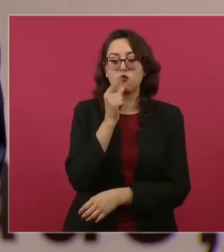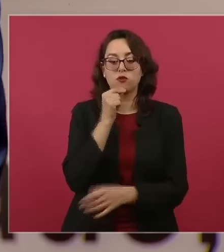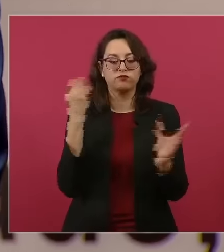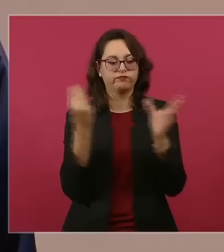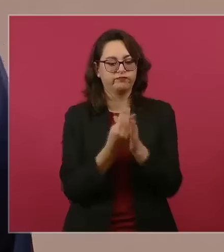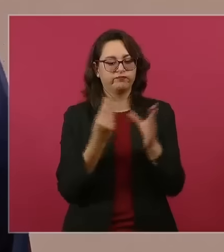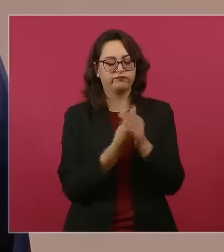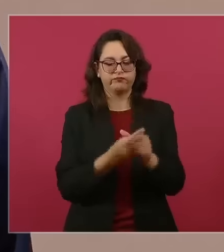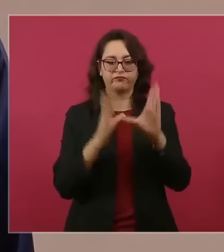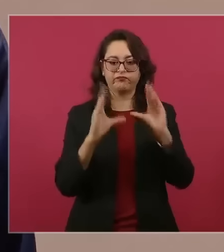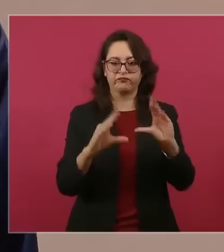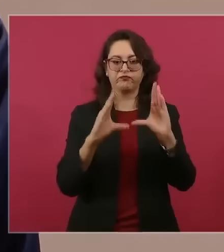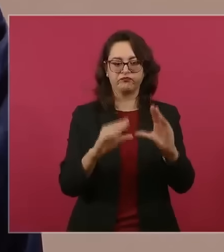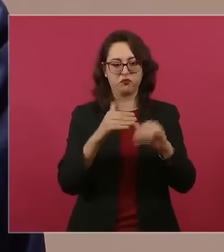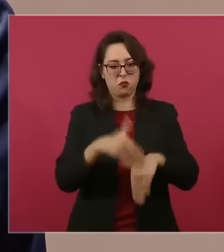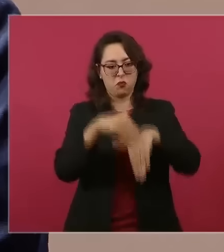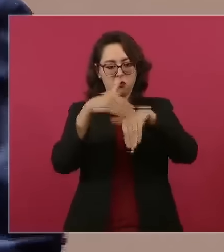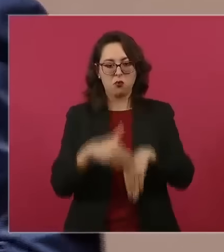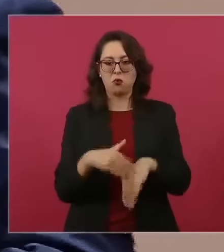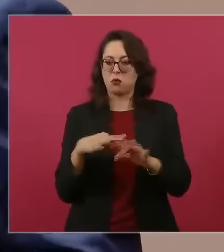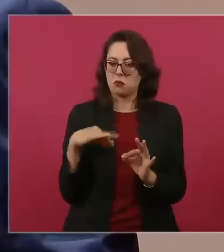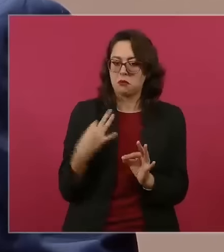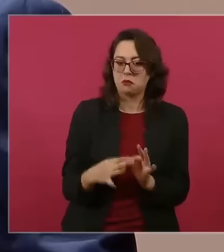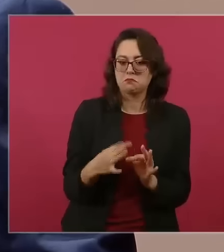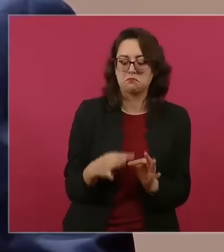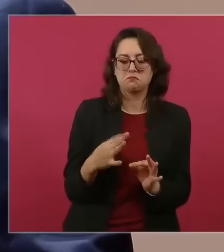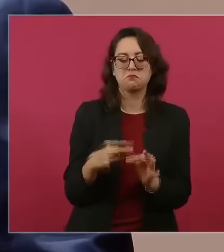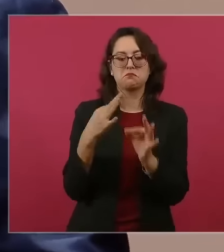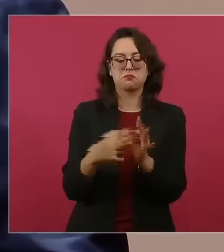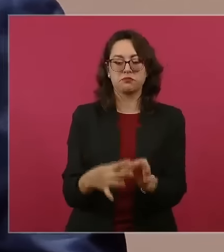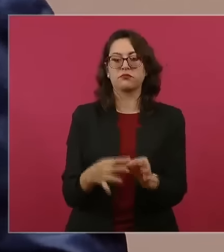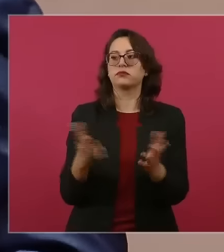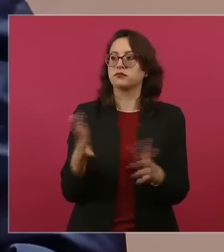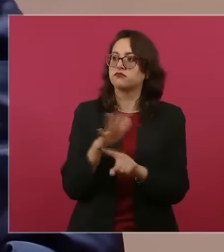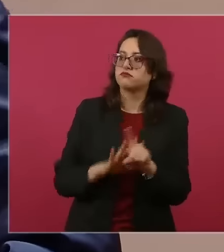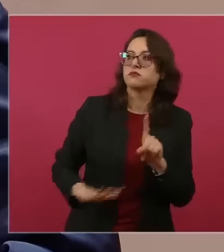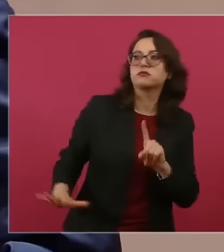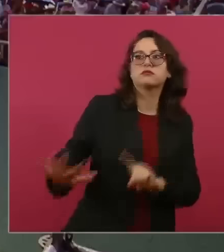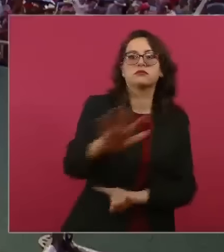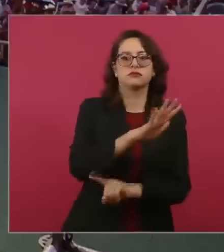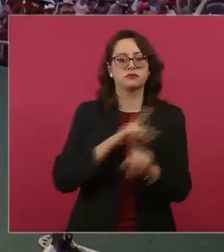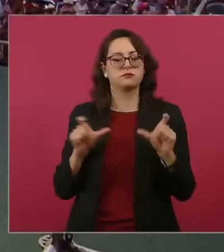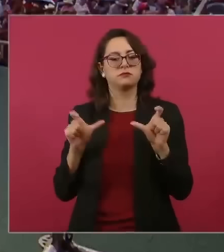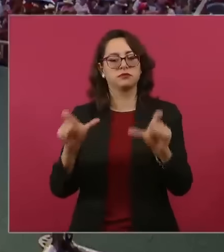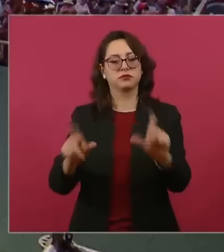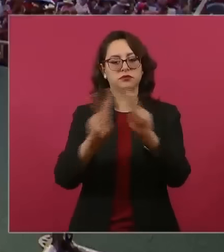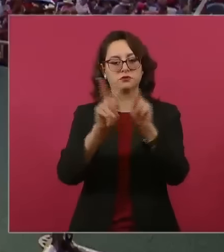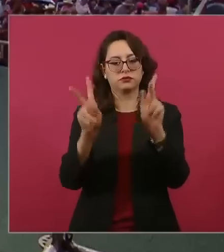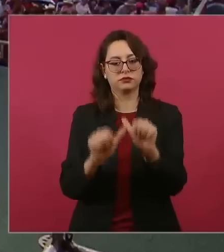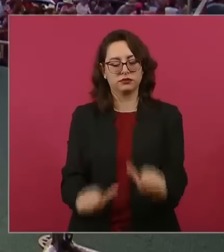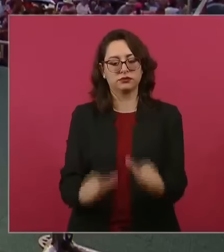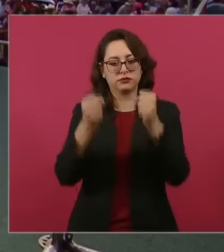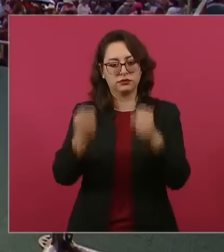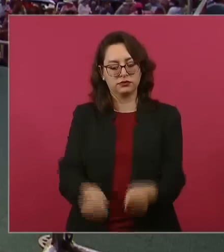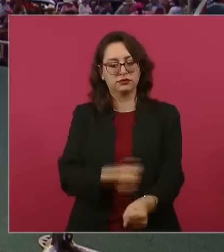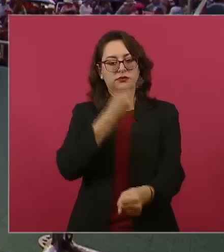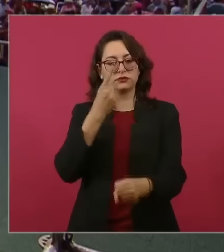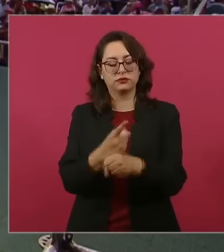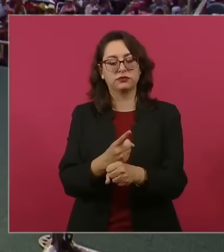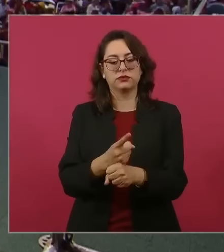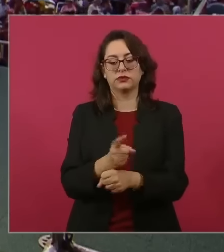formados, disciplinados y entregados a garantizar la paz y la seguridad pública, siempre con la guía de